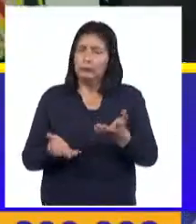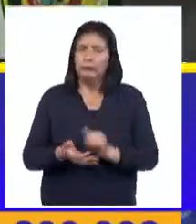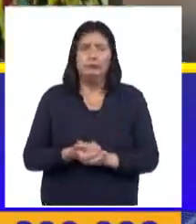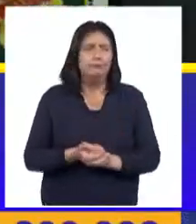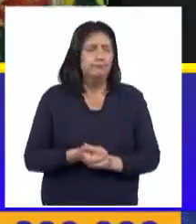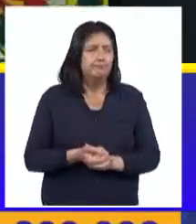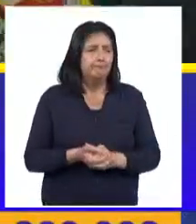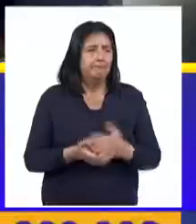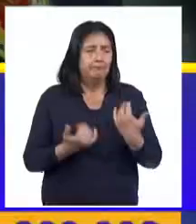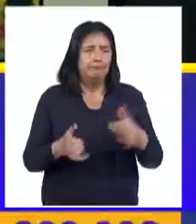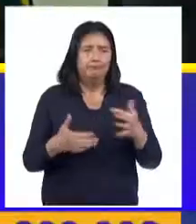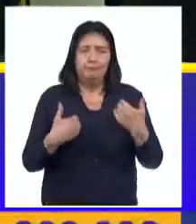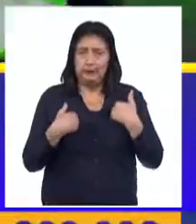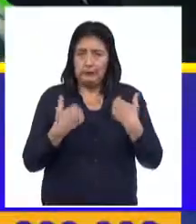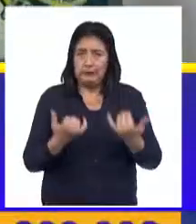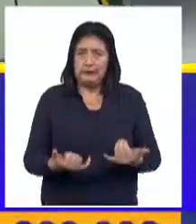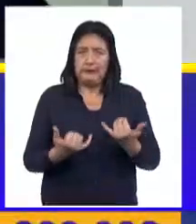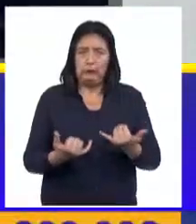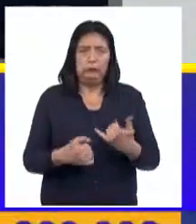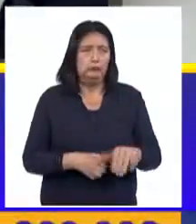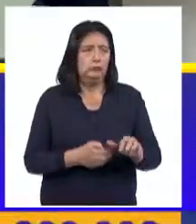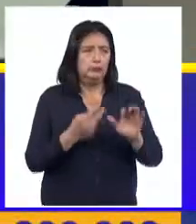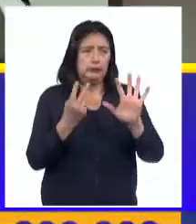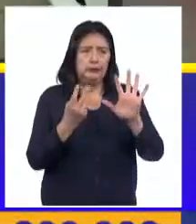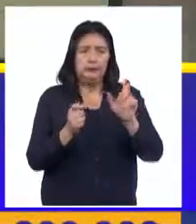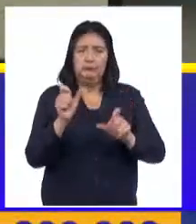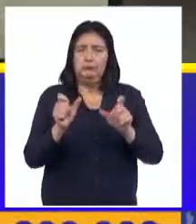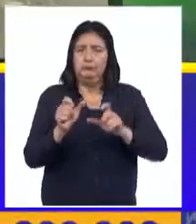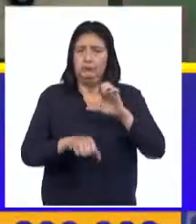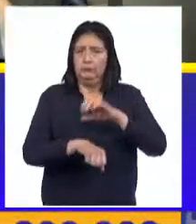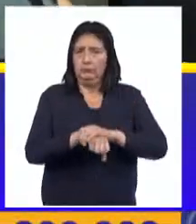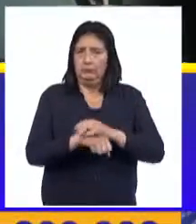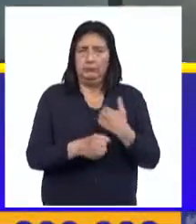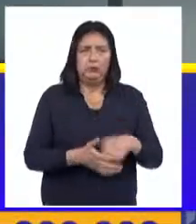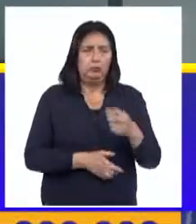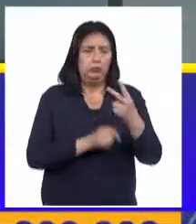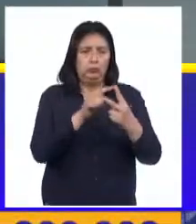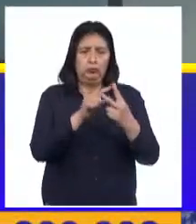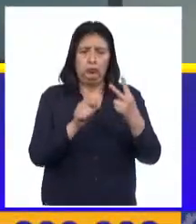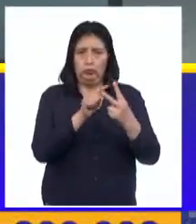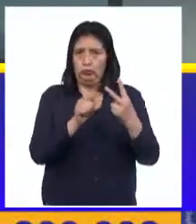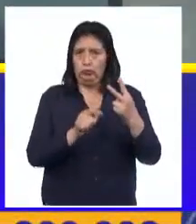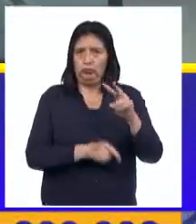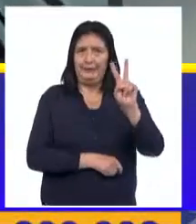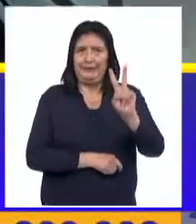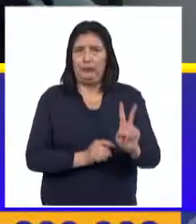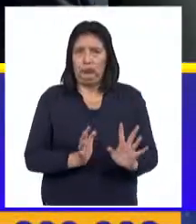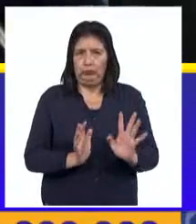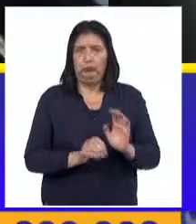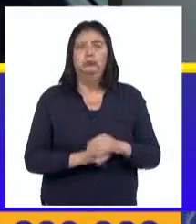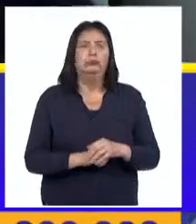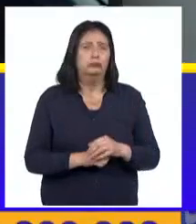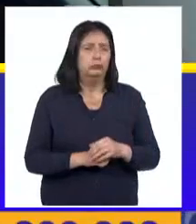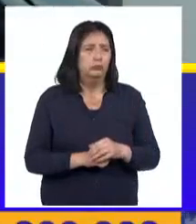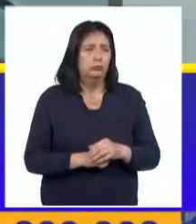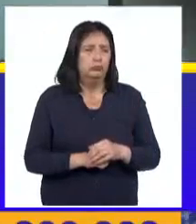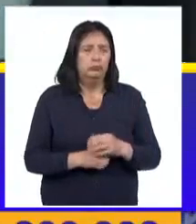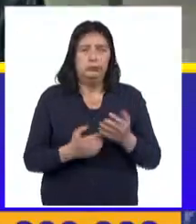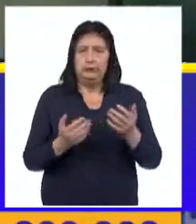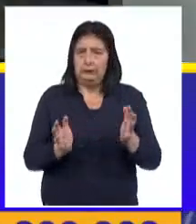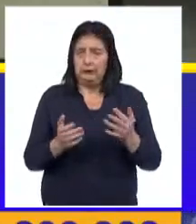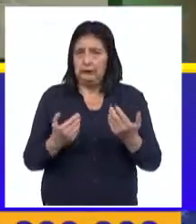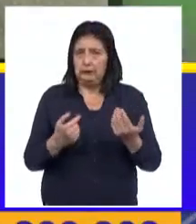ello, tenemos hasta el momento 7 detenidos, 2 de ellos de nacionalidad venezolana.